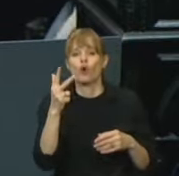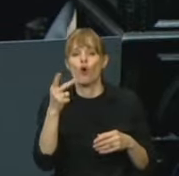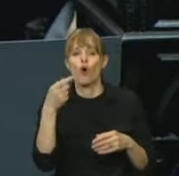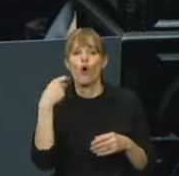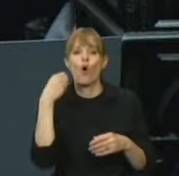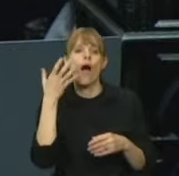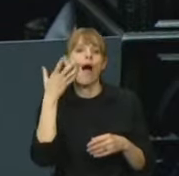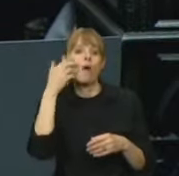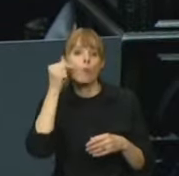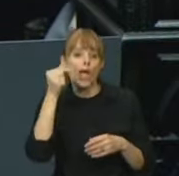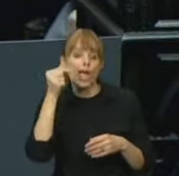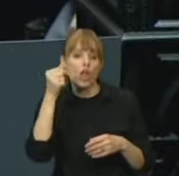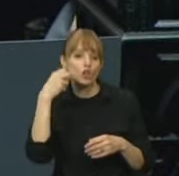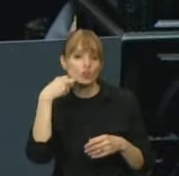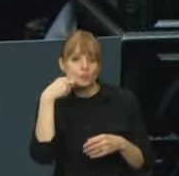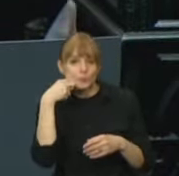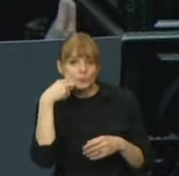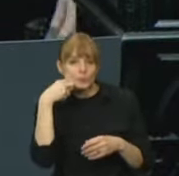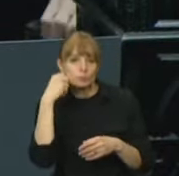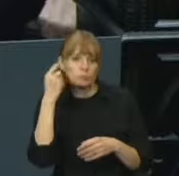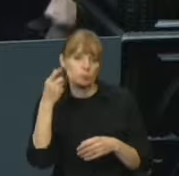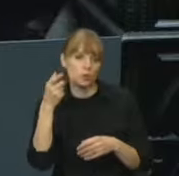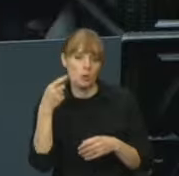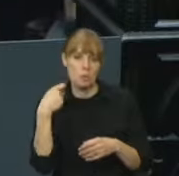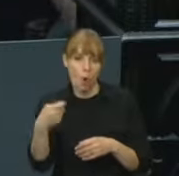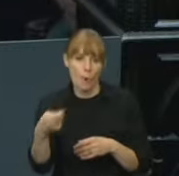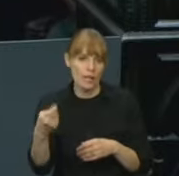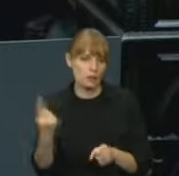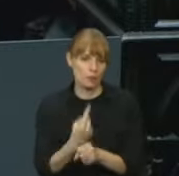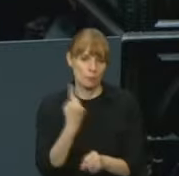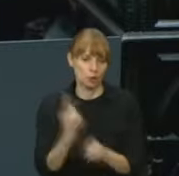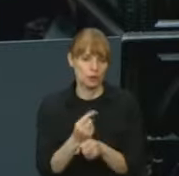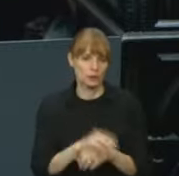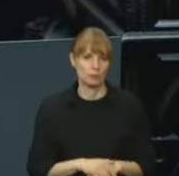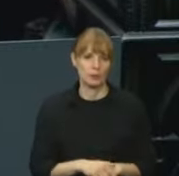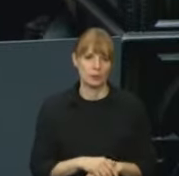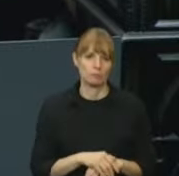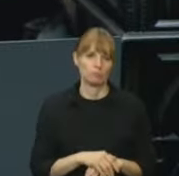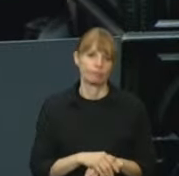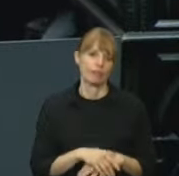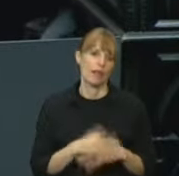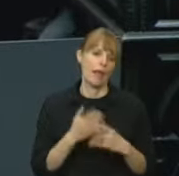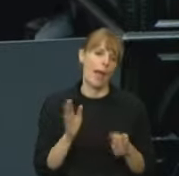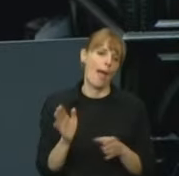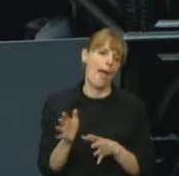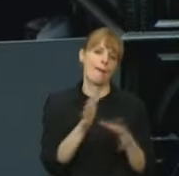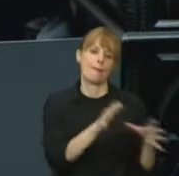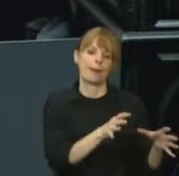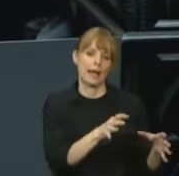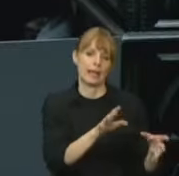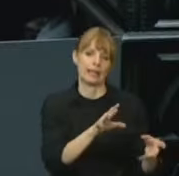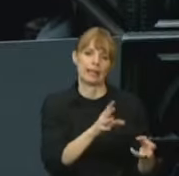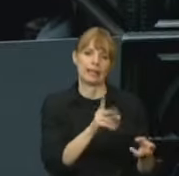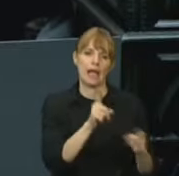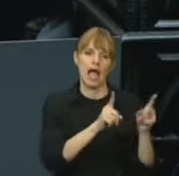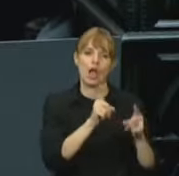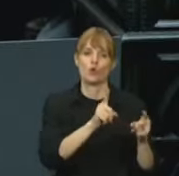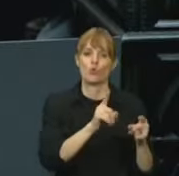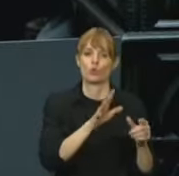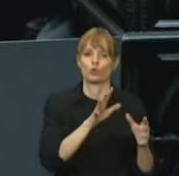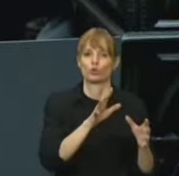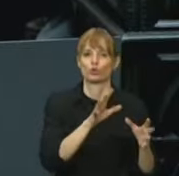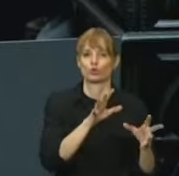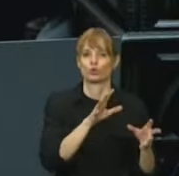la culpa al Ejecutivo. Pero muchachos, mírense en el espejo, son ustedes los que sí, nos están dejando gobernar. Ahora, esta